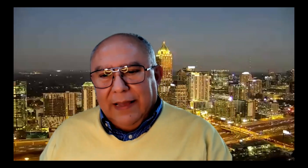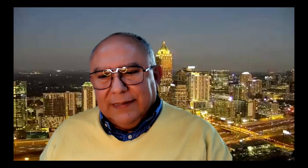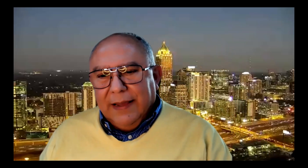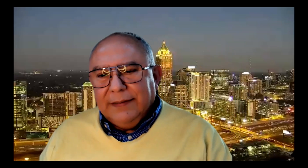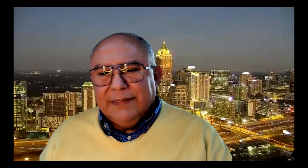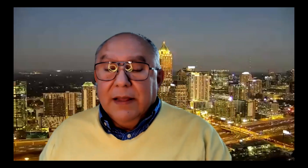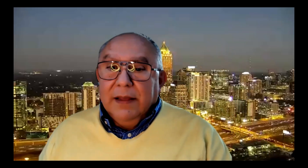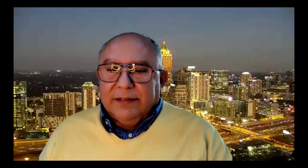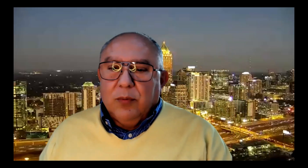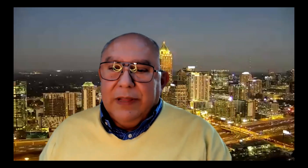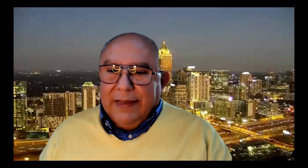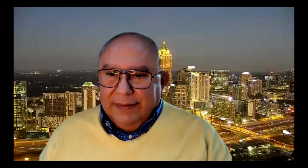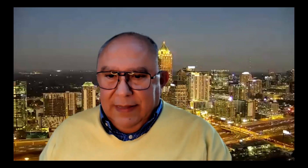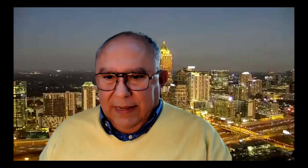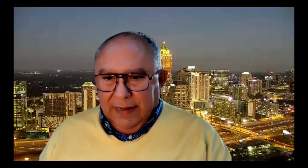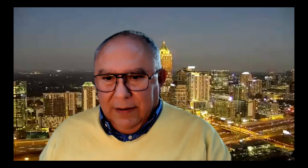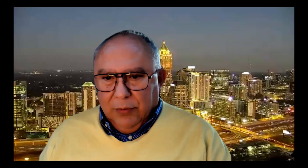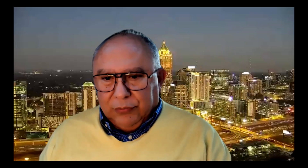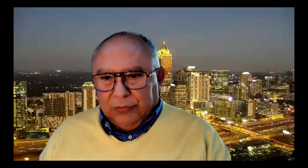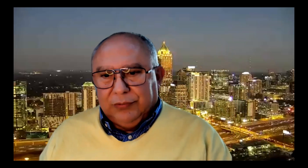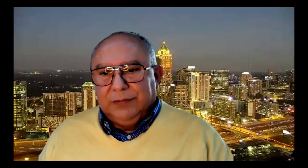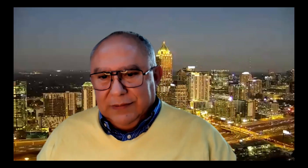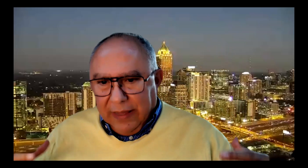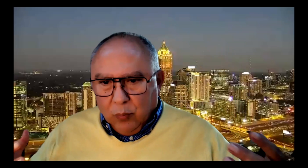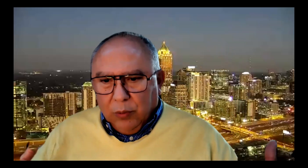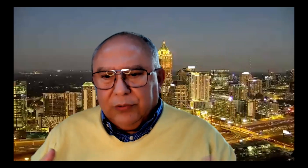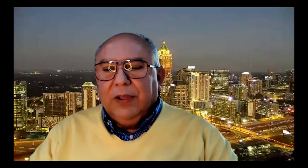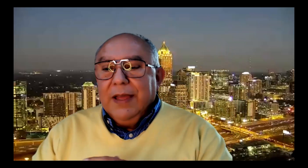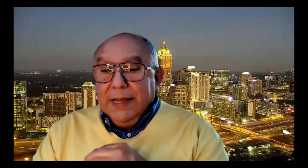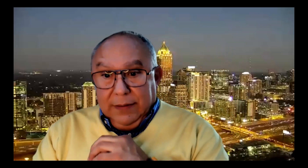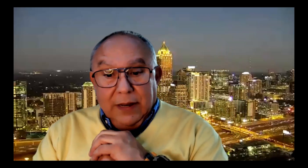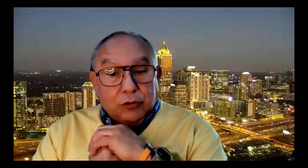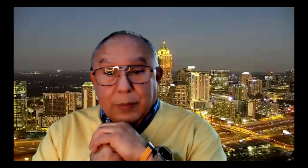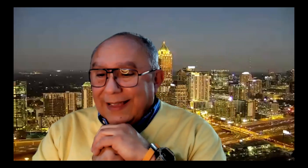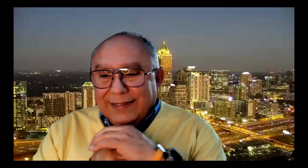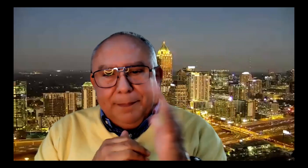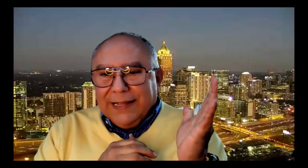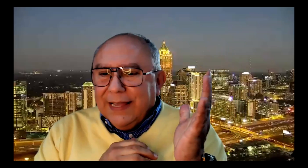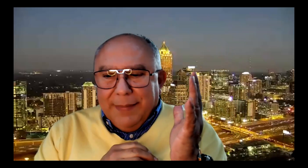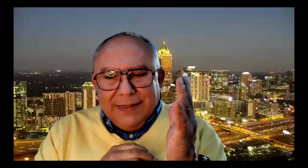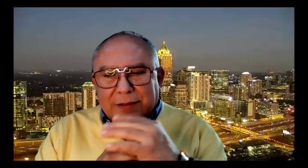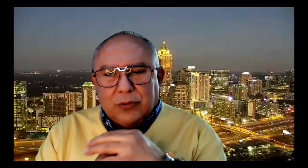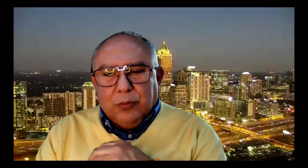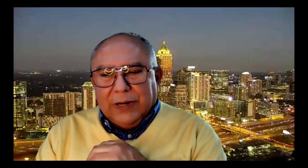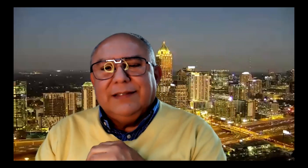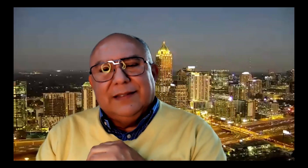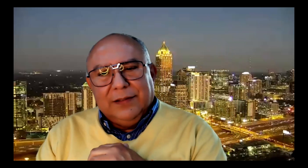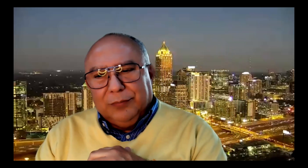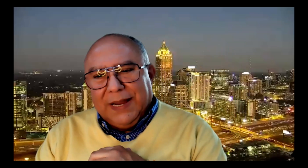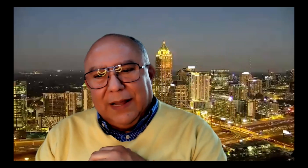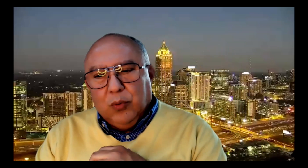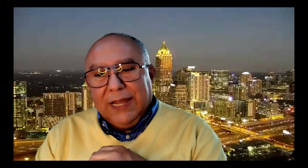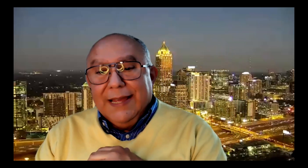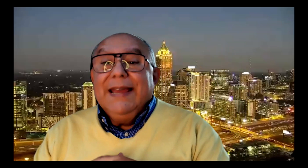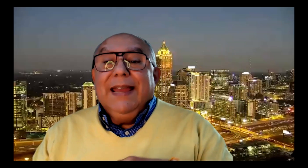seguridad, ISS, seguridad de los networks, y lo tuve que hacer prácticamente todo. Gracias a